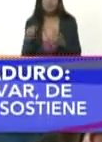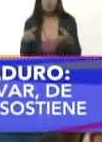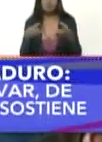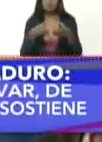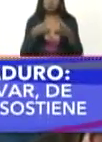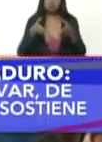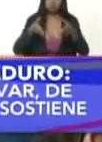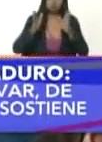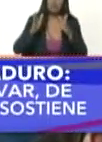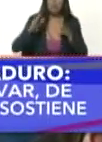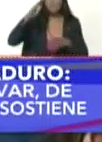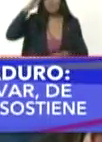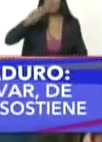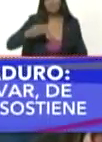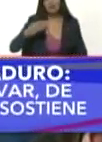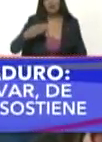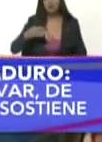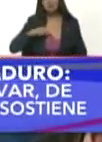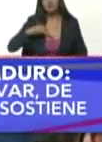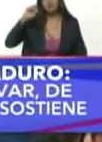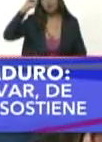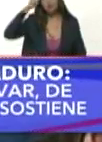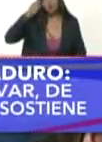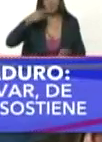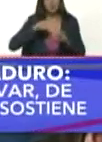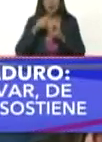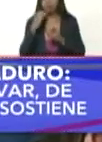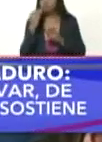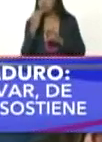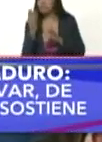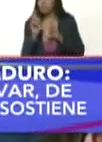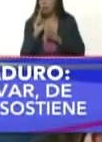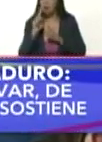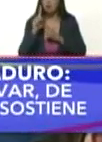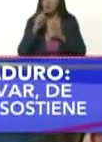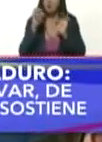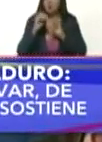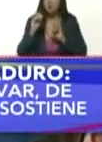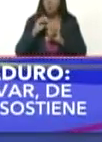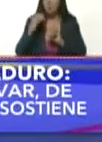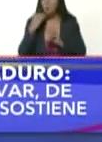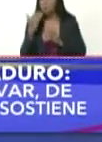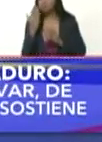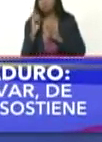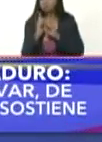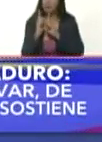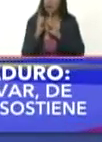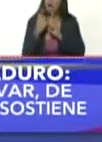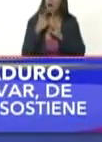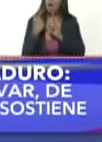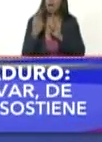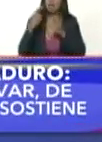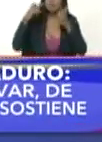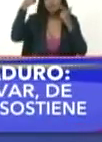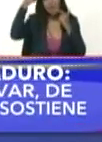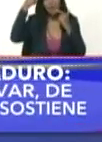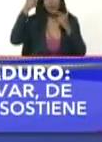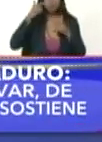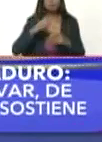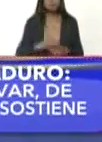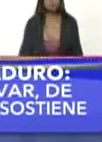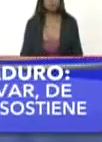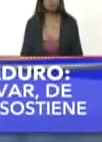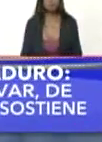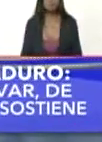militar. Lo recuerdo como que fuera ahorita. Nuestro comandante Hugo Chávez, que